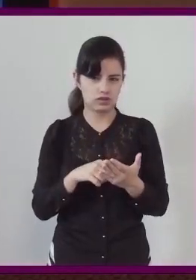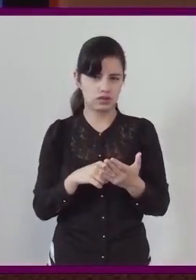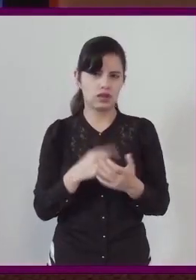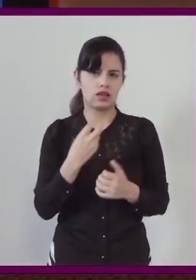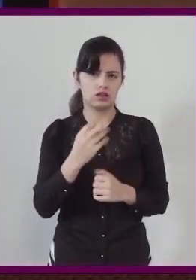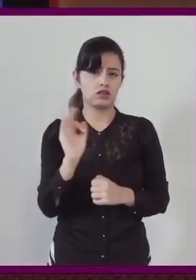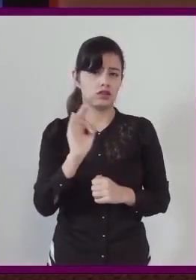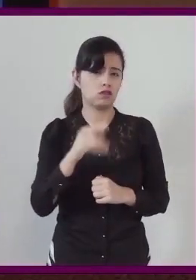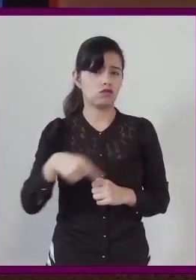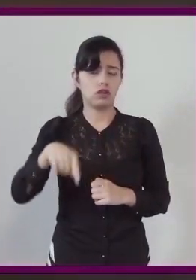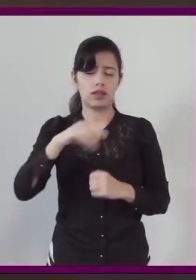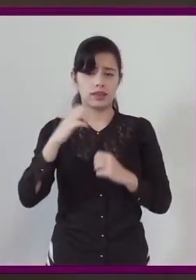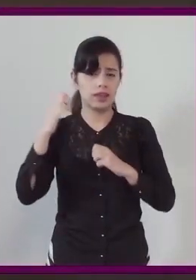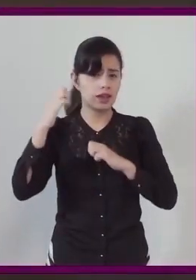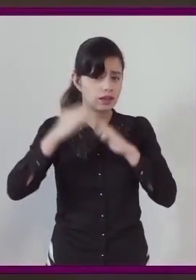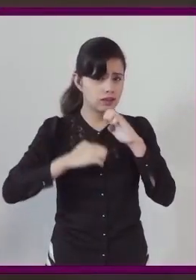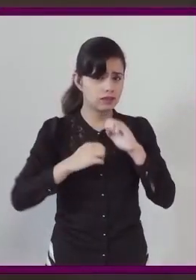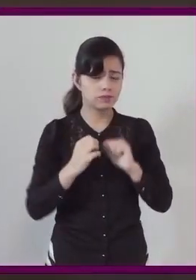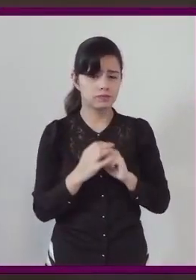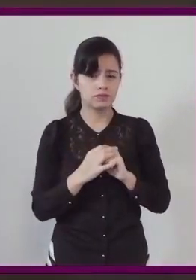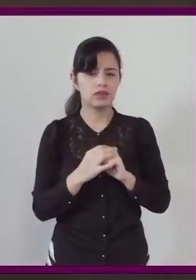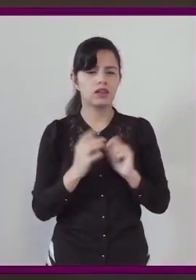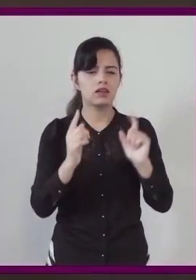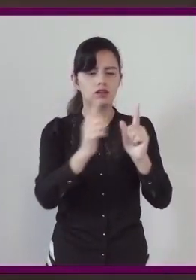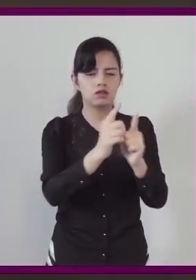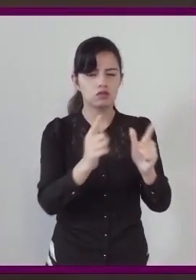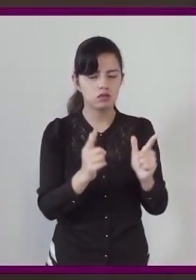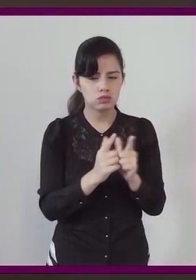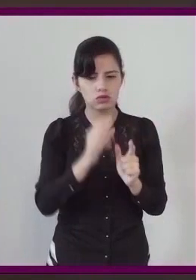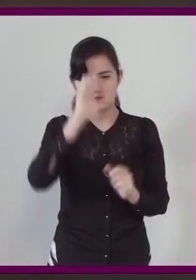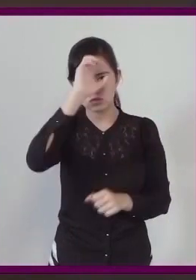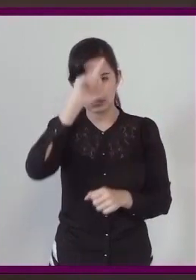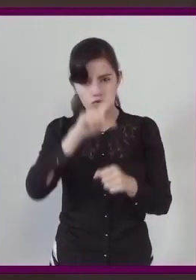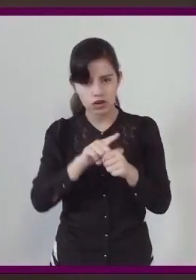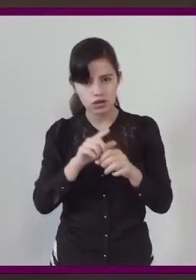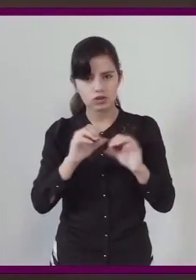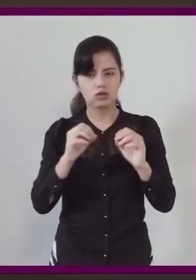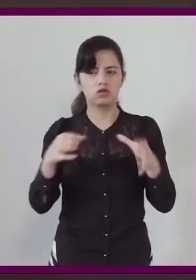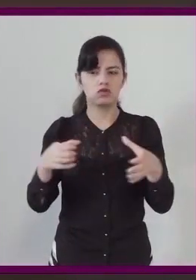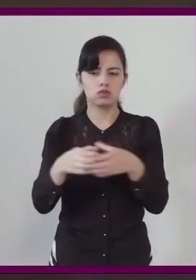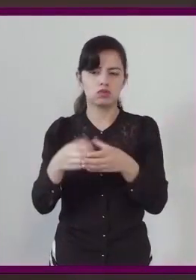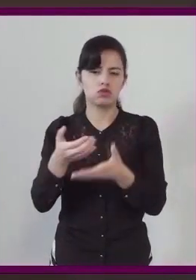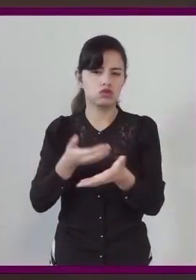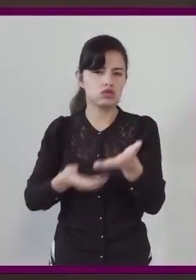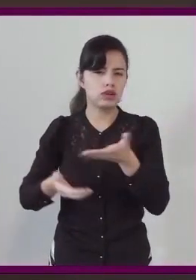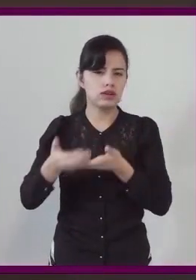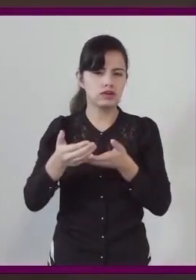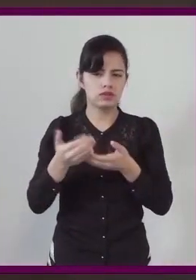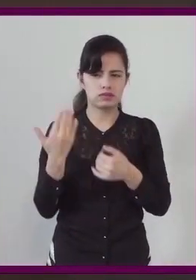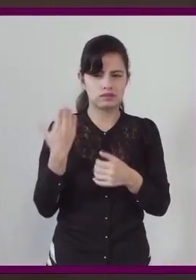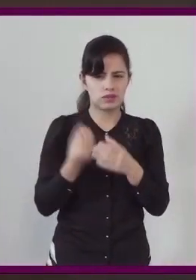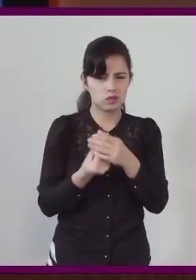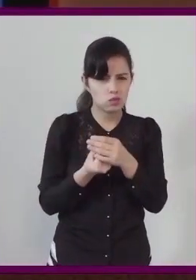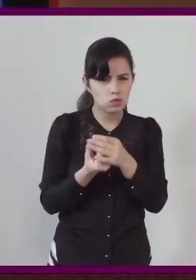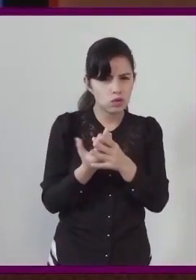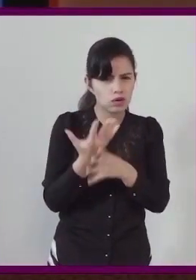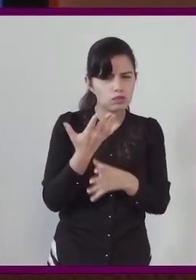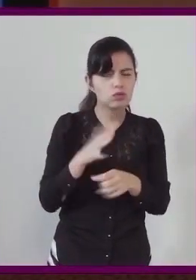es engañoso, ¿no? ¿Qué grupos culturales o sociales nuevos crees que están surgiendo en las sociedades